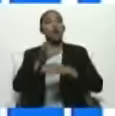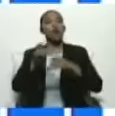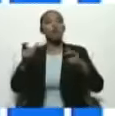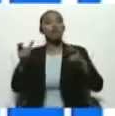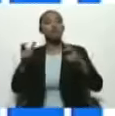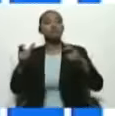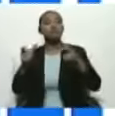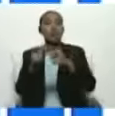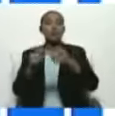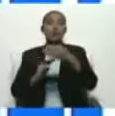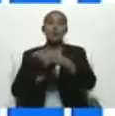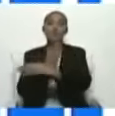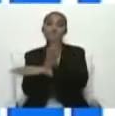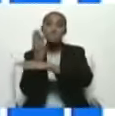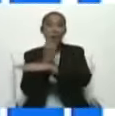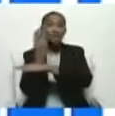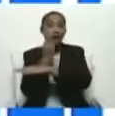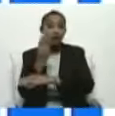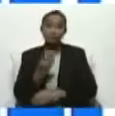¿Saben cuáles son los planes que hay?